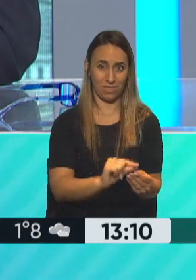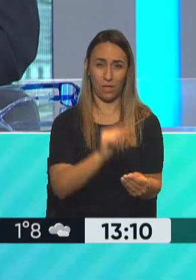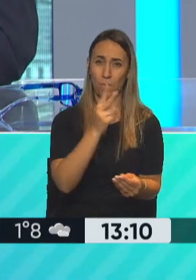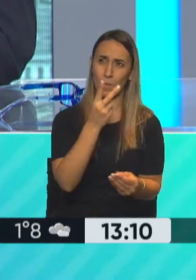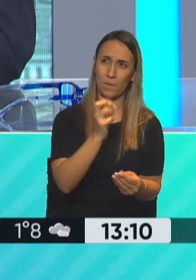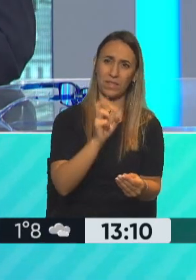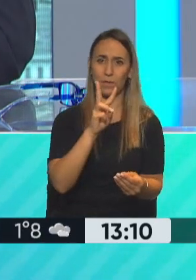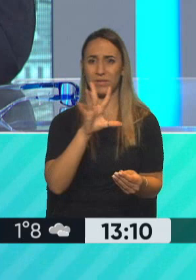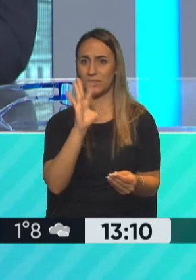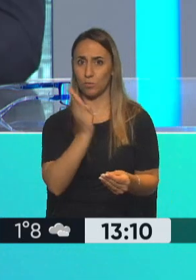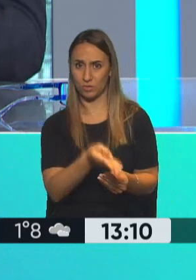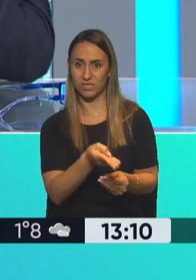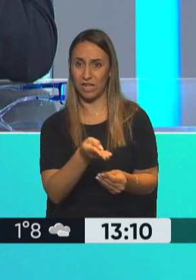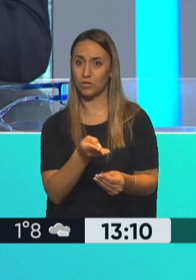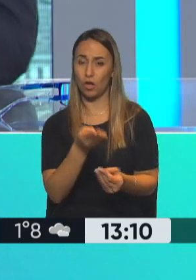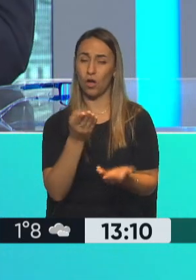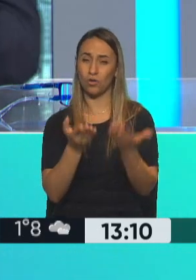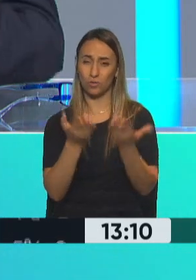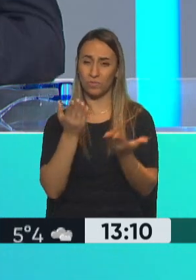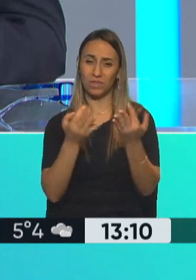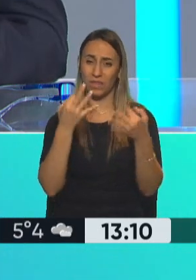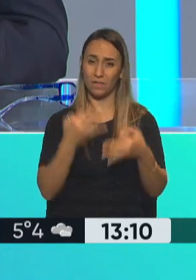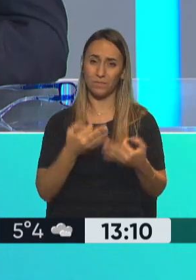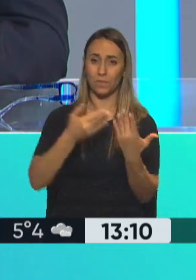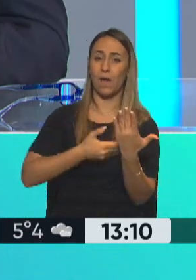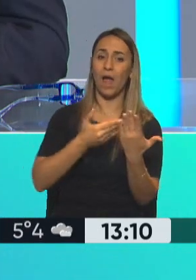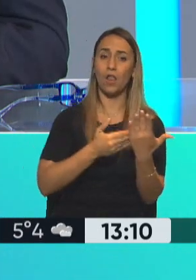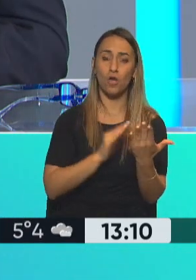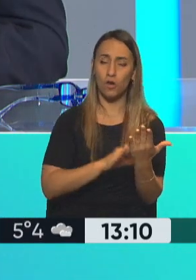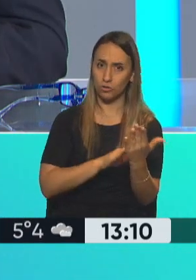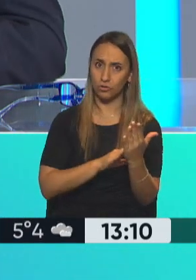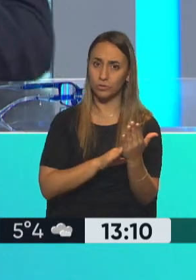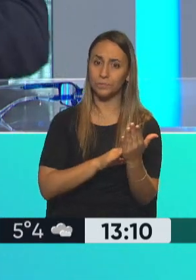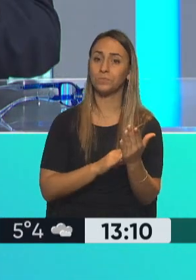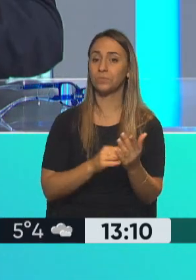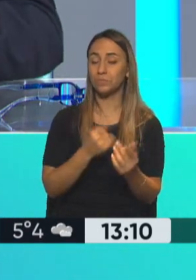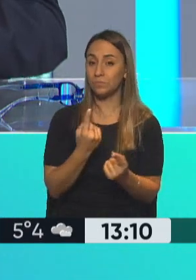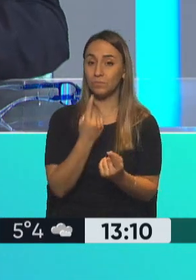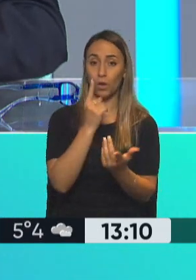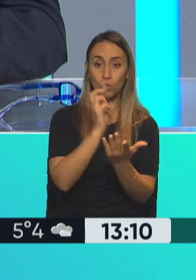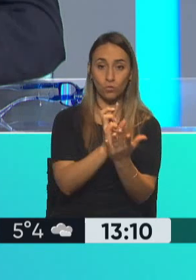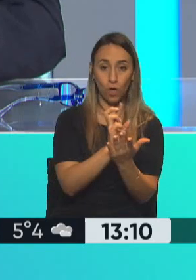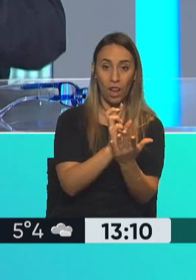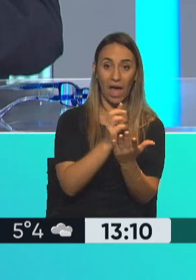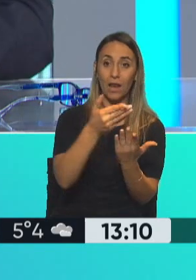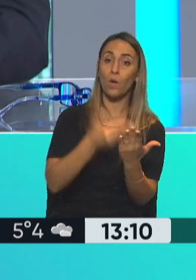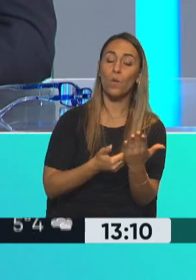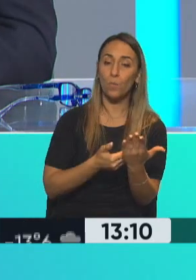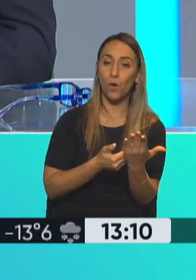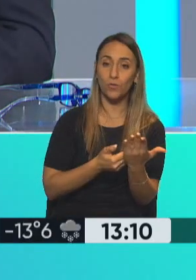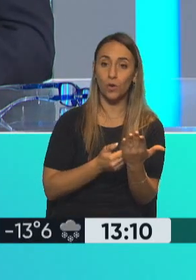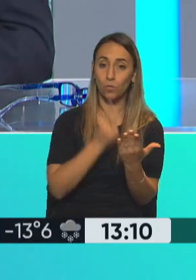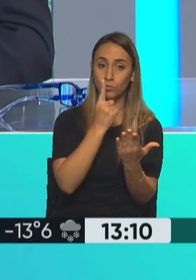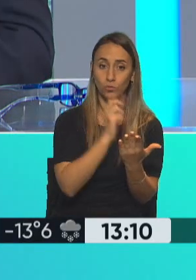y 25% del valor nominal que tienen esos bonos. Es decir, hoy un dólar que esté en ese bono lo estás